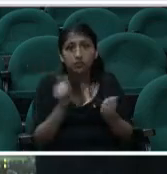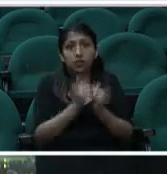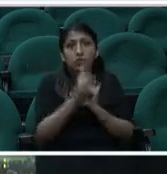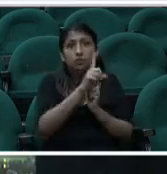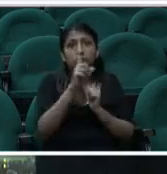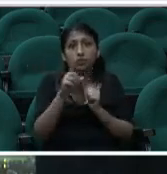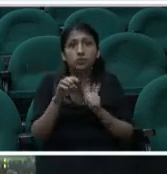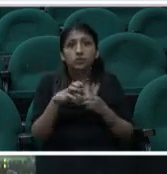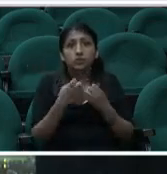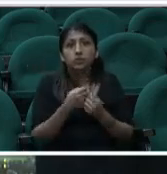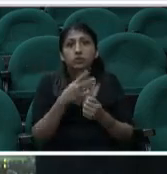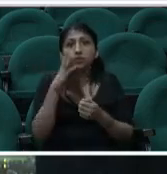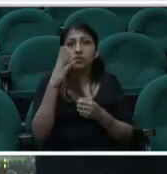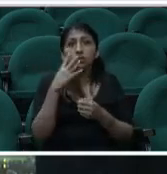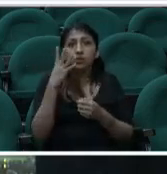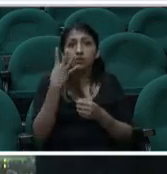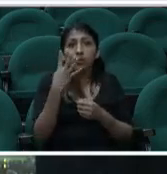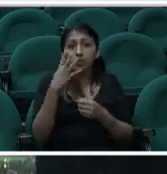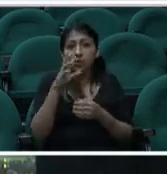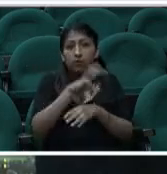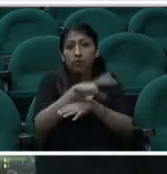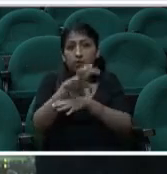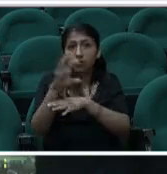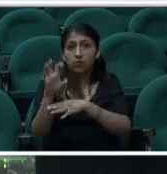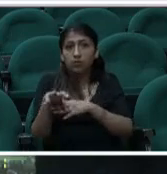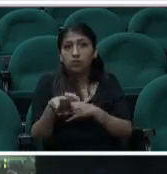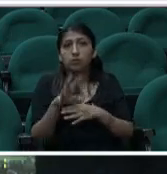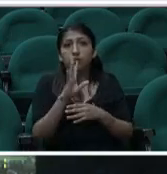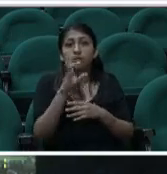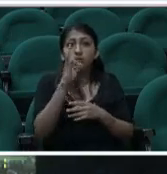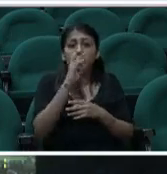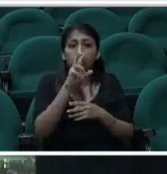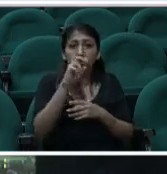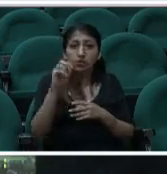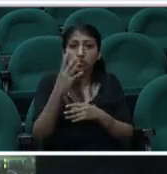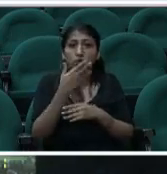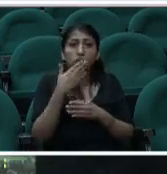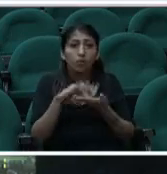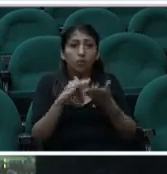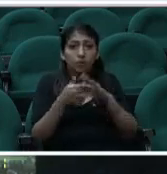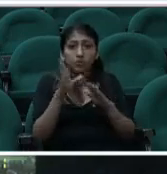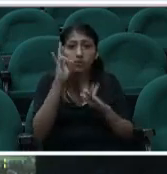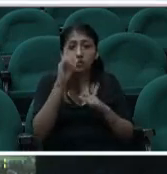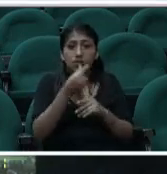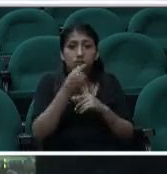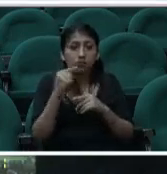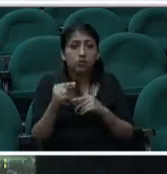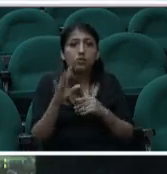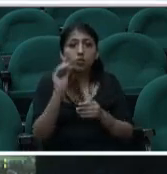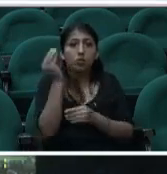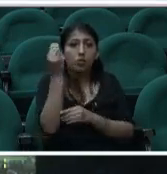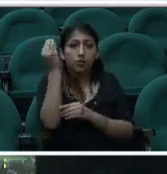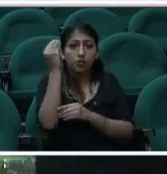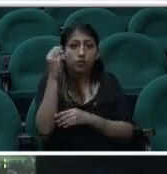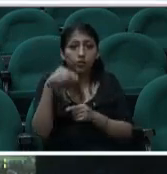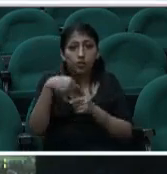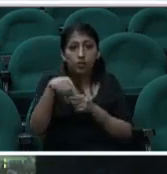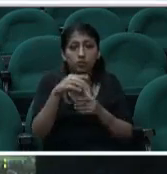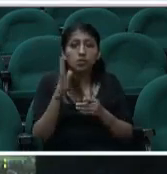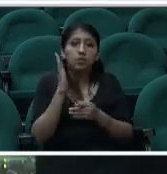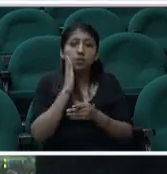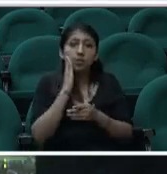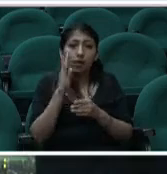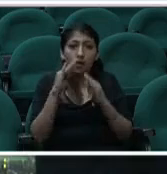cada uno de esos espacios 14 cuatro cantones 17 parroquias 303 comunidades siete nacionalidades juventud transporte y dama de